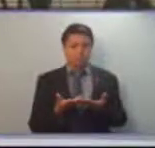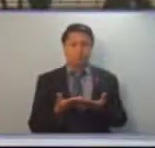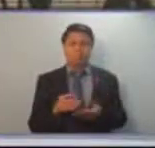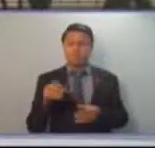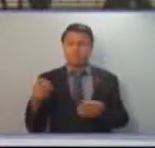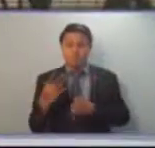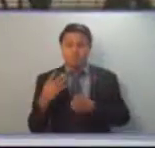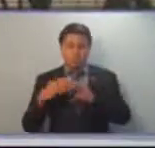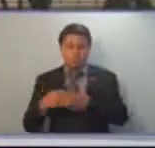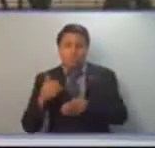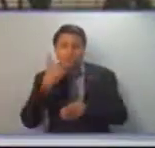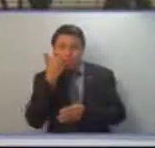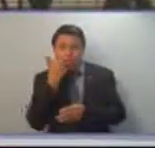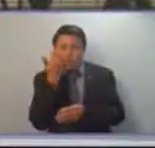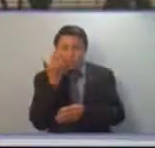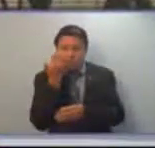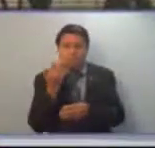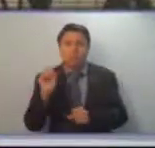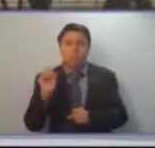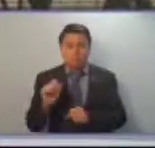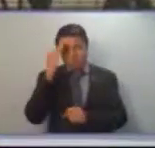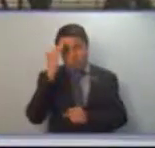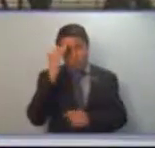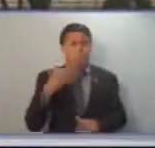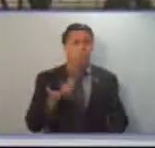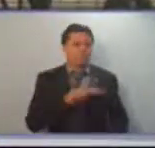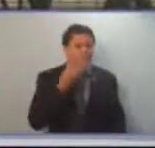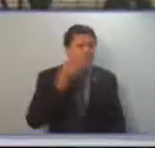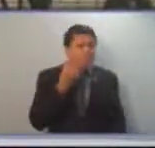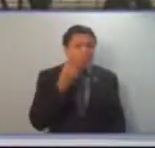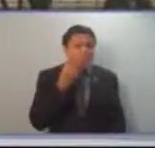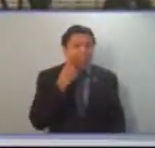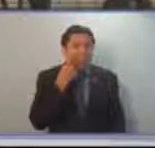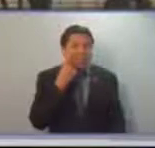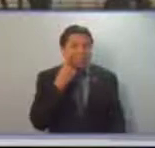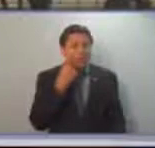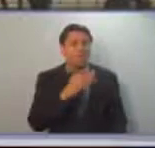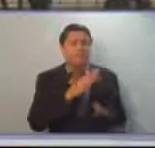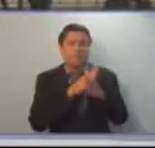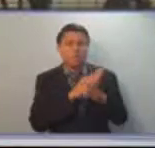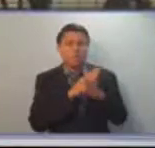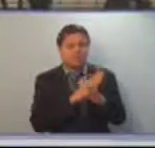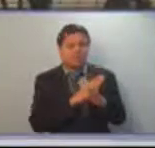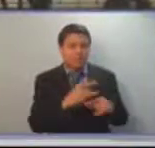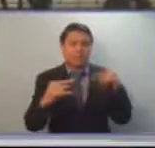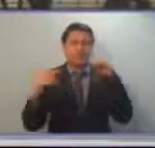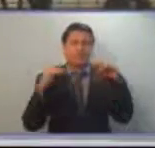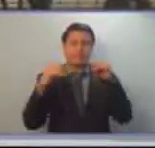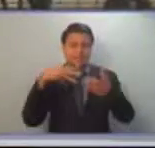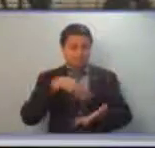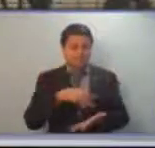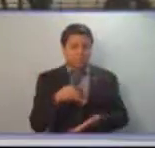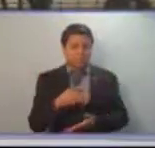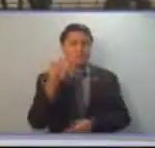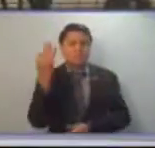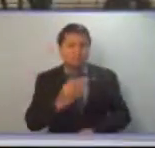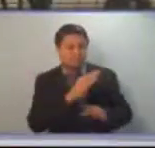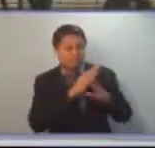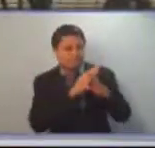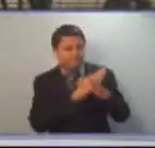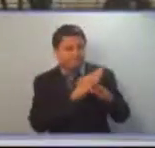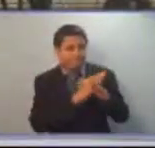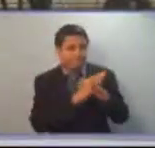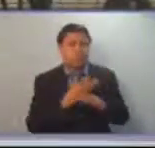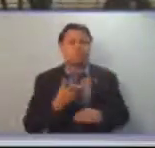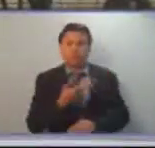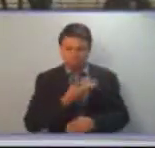jóvenes que debemos cuidar la democracia, debemos cuidar el derecho y el deber de ejercer